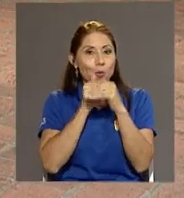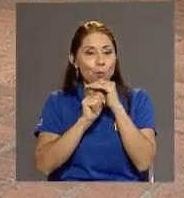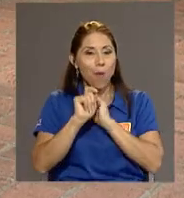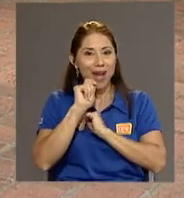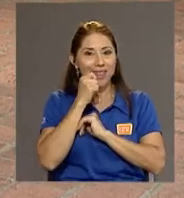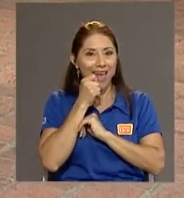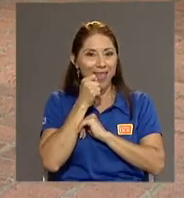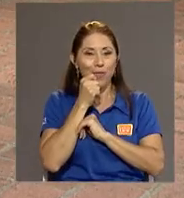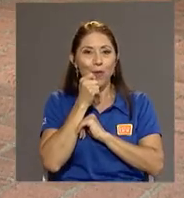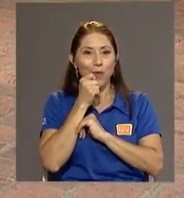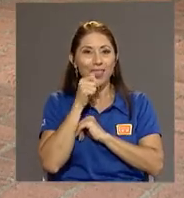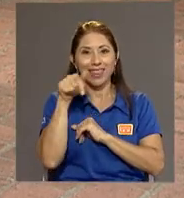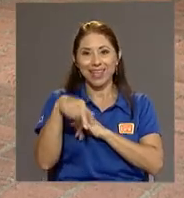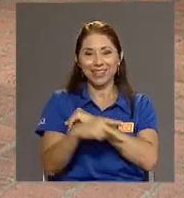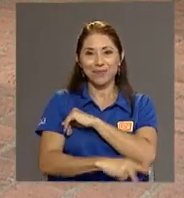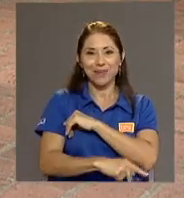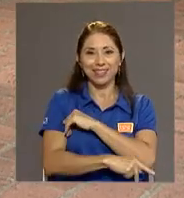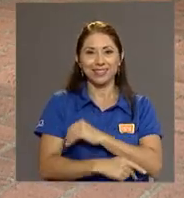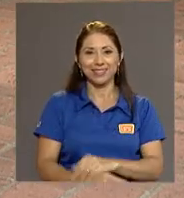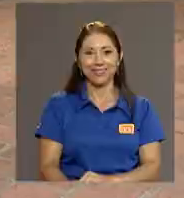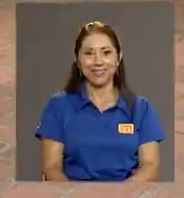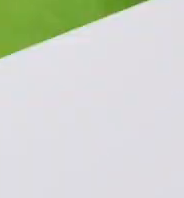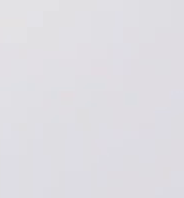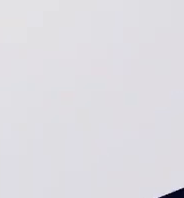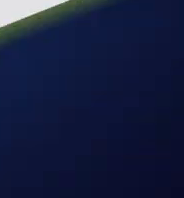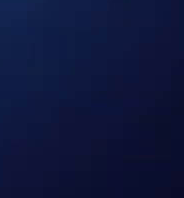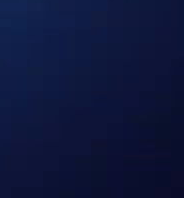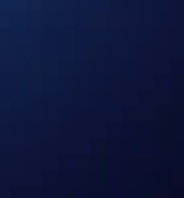de este país.